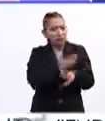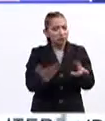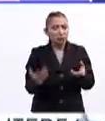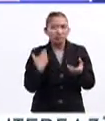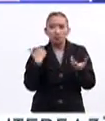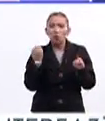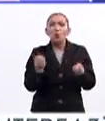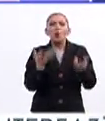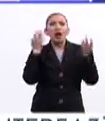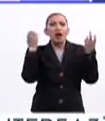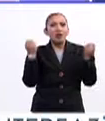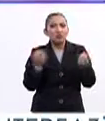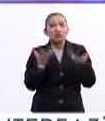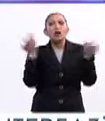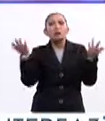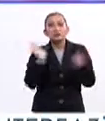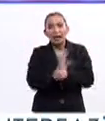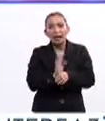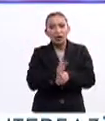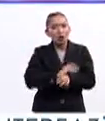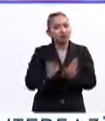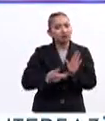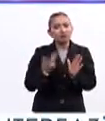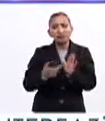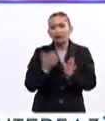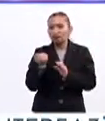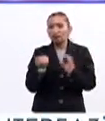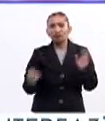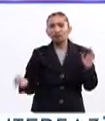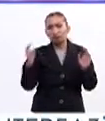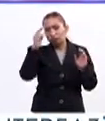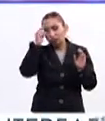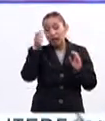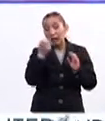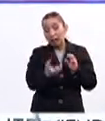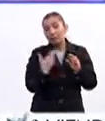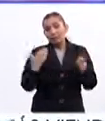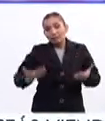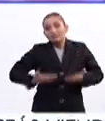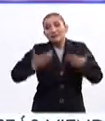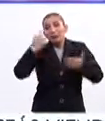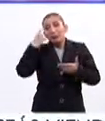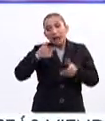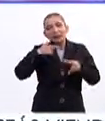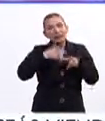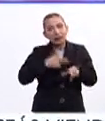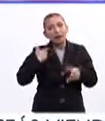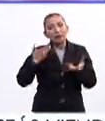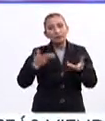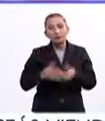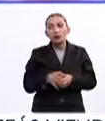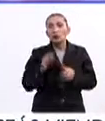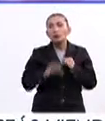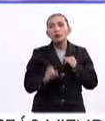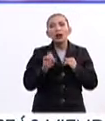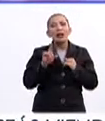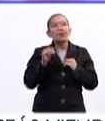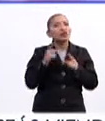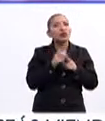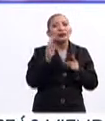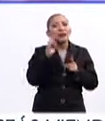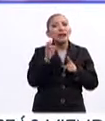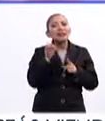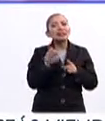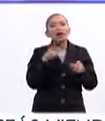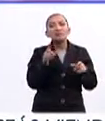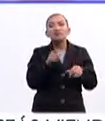bueno, cuántas películas y cuánto talento, que eso también motiva para que sigamos en el camino. Finalmente, ¿no? Elena, ¿dónde vamos a